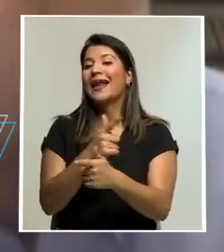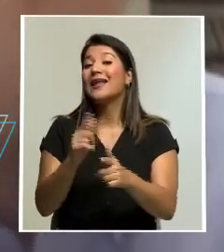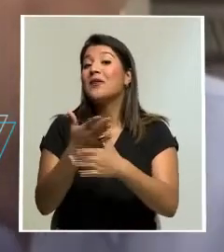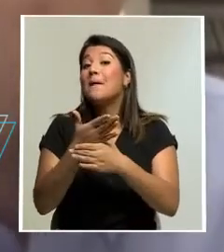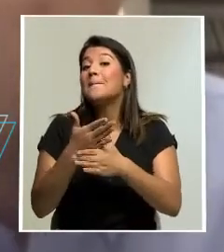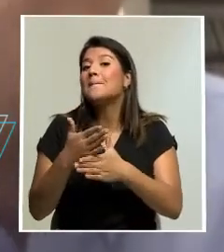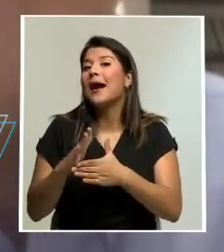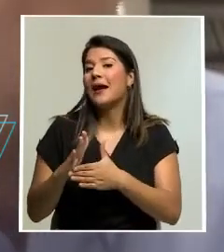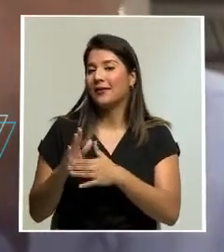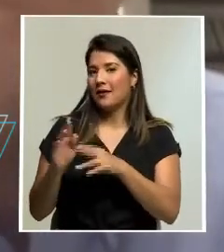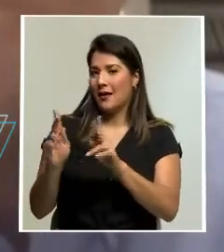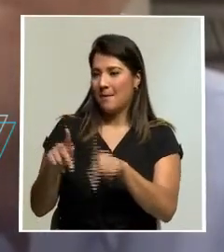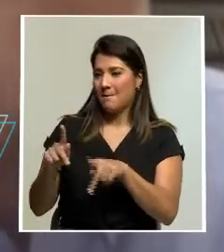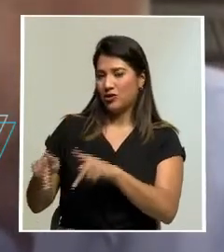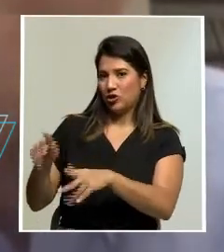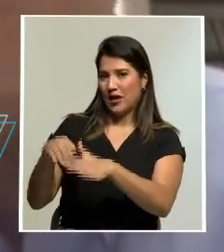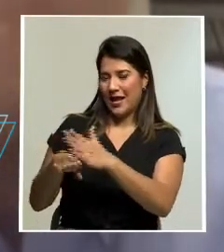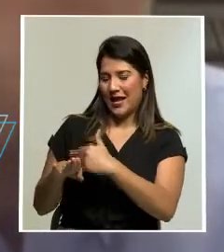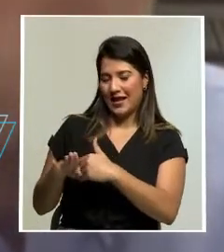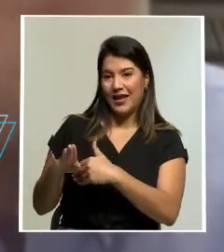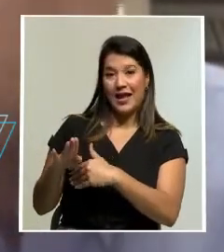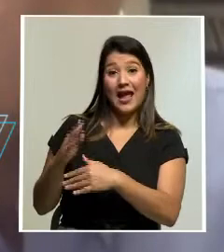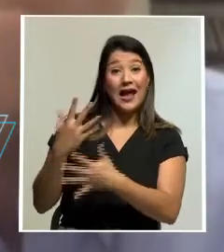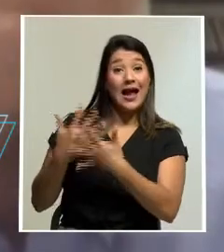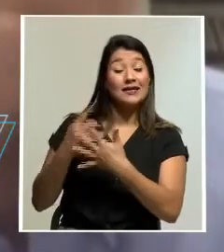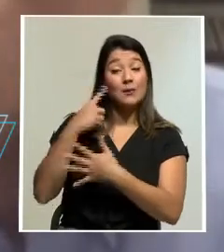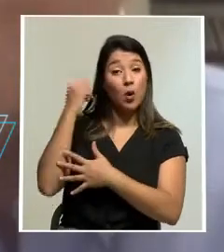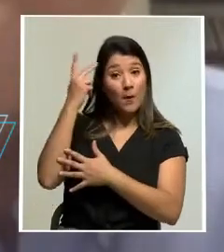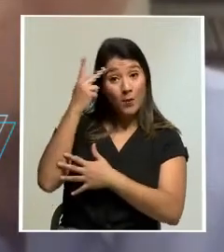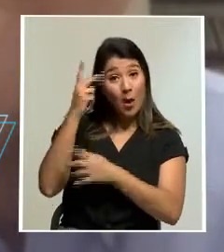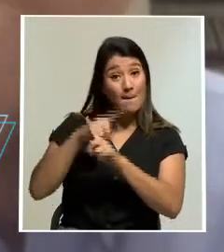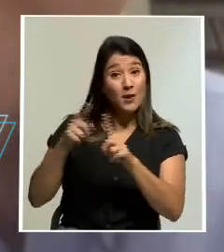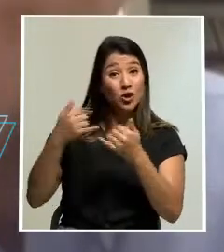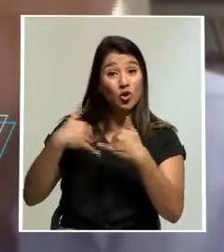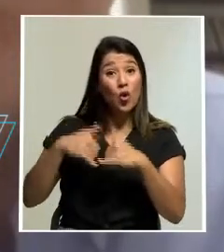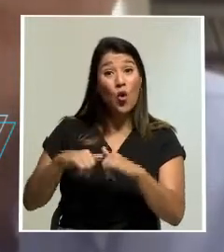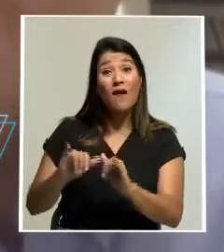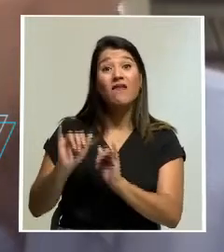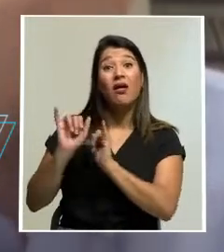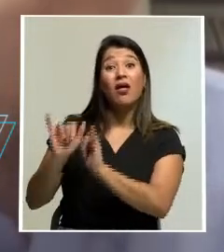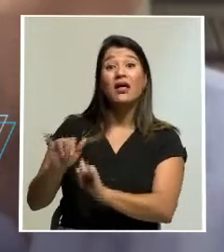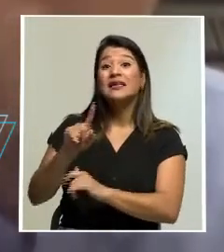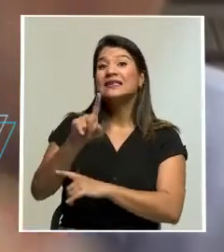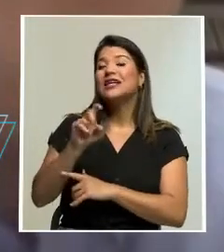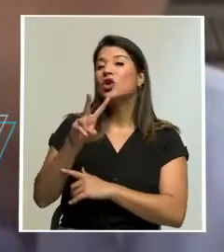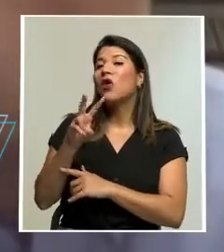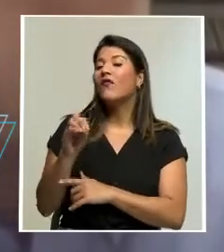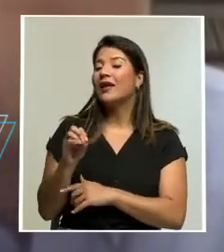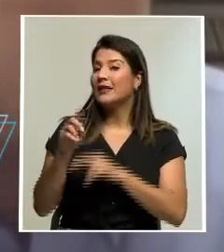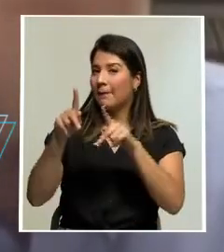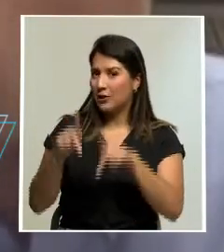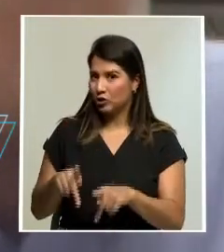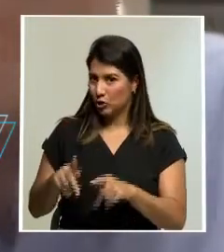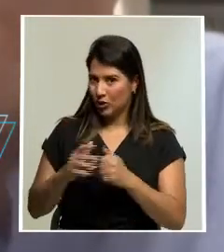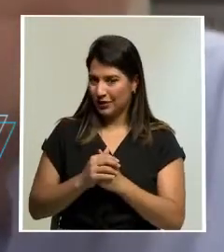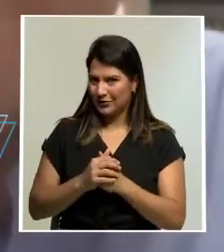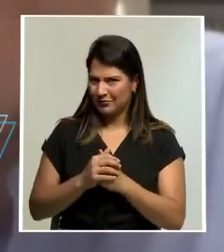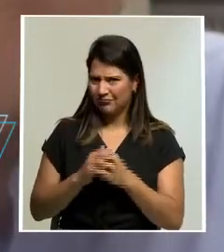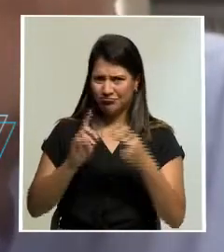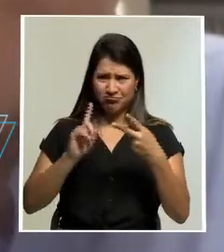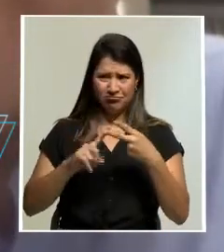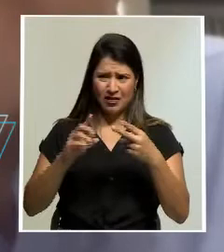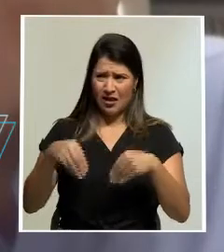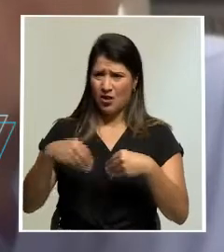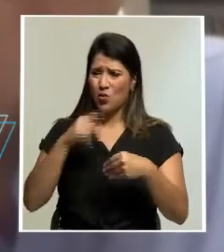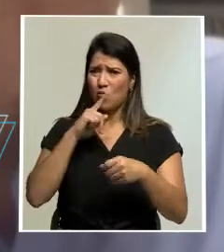recurriendo a una ley de amnistía, pero quedaron todavía 120 presos políticos. El restablecimiento de las libertades simplemente